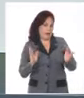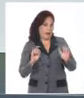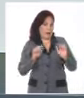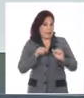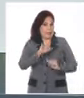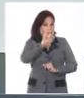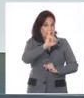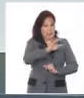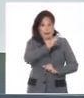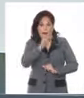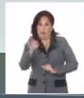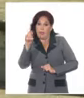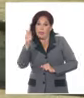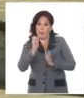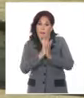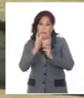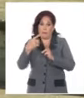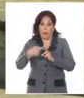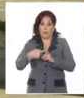6 al 10 de mayo.